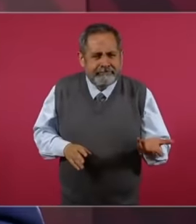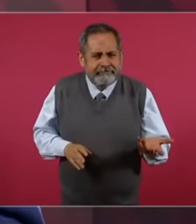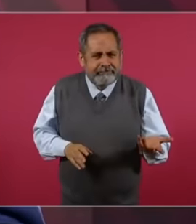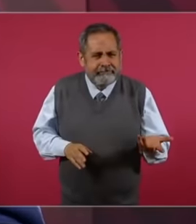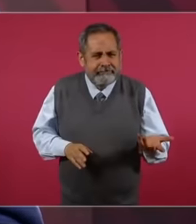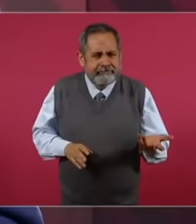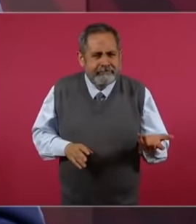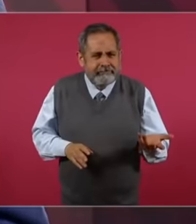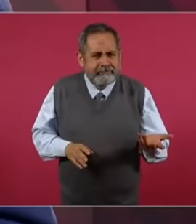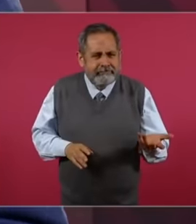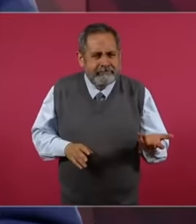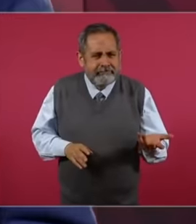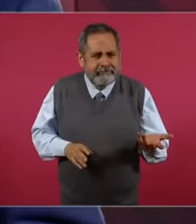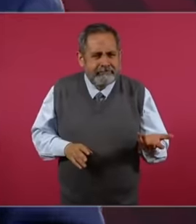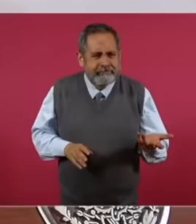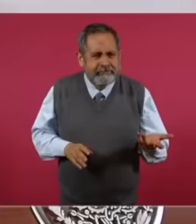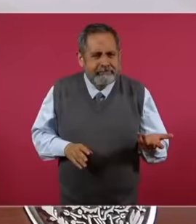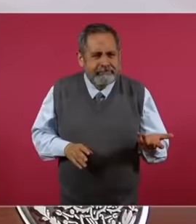si es algo